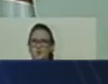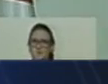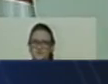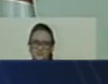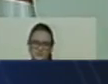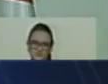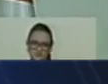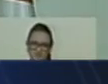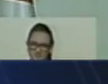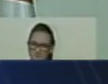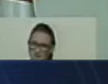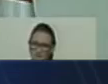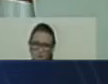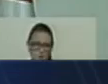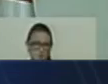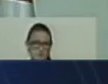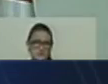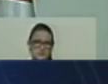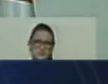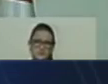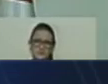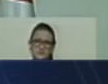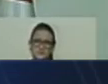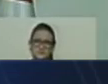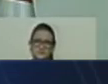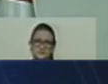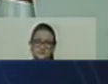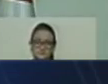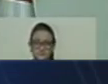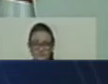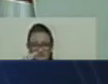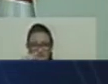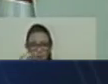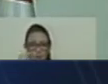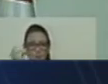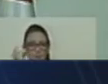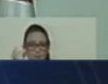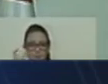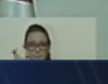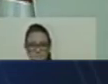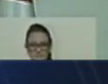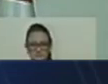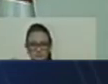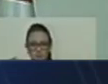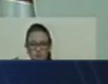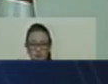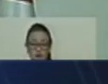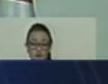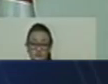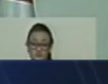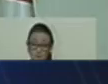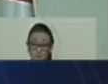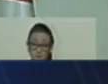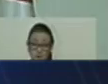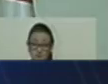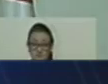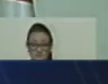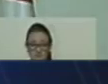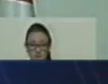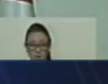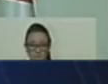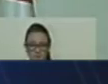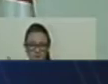xenofóbica. Tengo un cuento que me lo echó a mí personalmente, una persona de clase media alta que vendió el apartamento